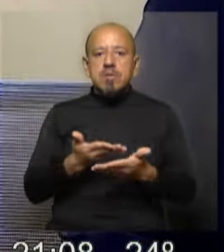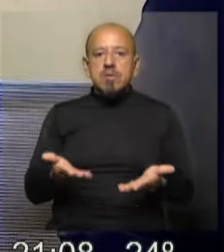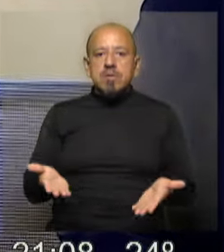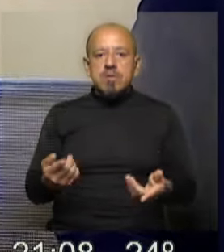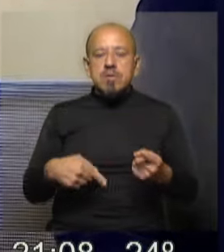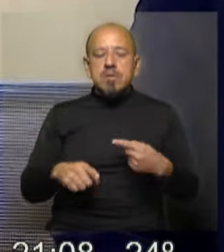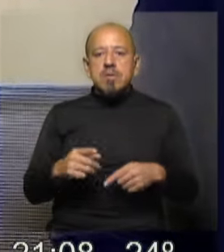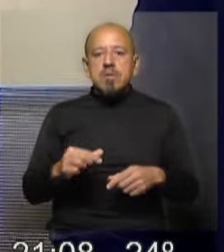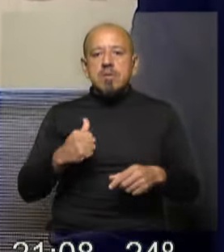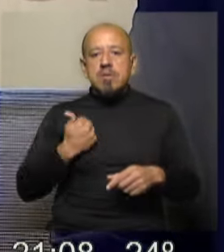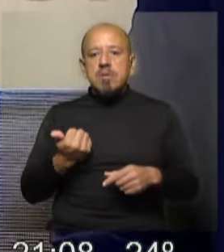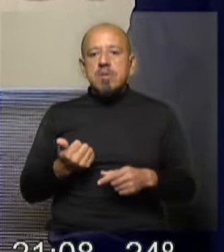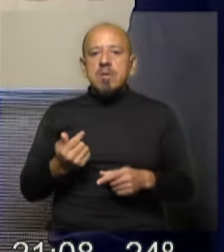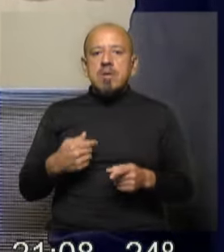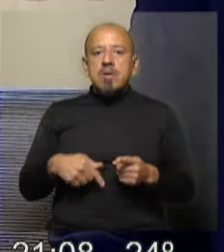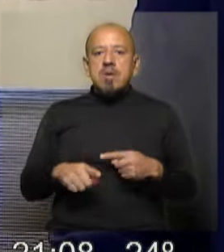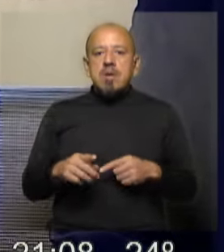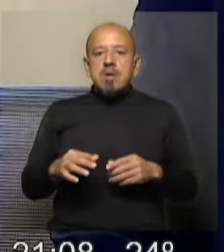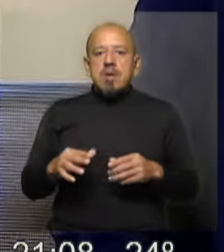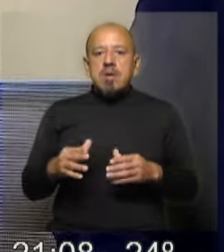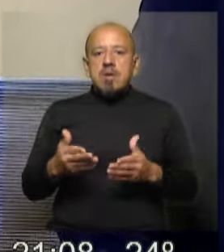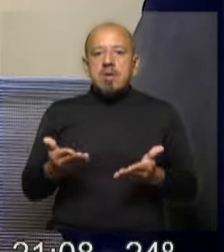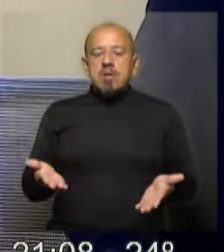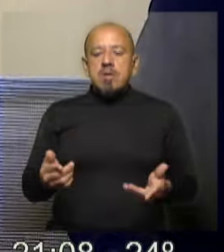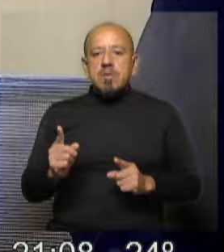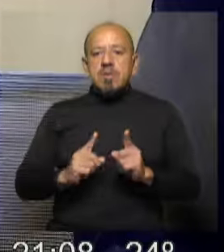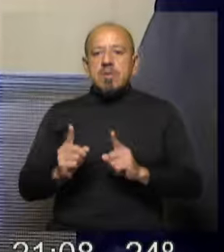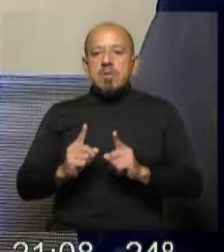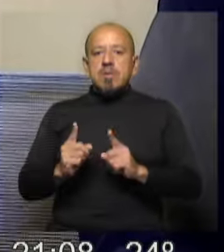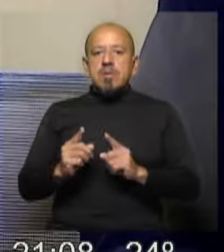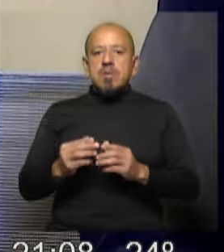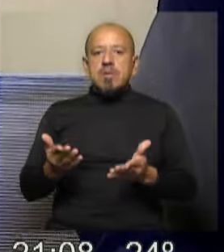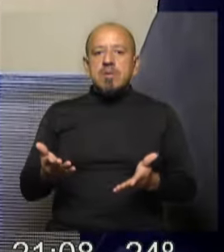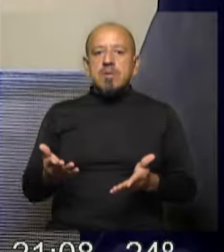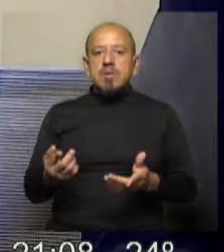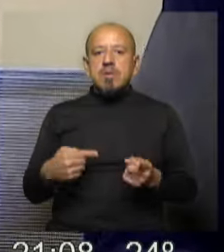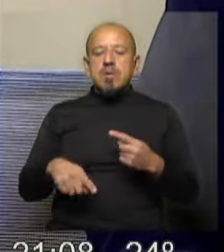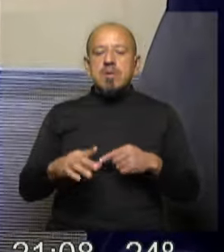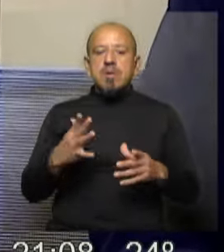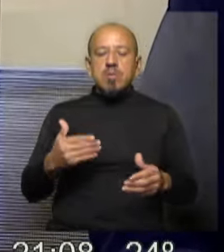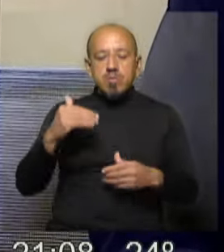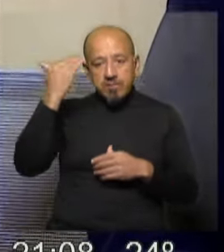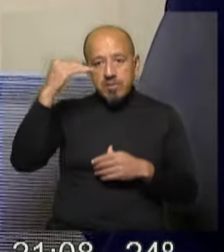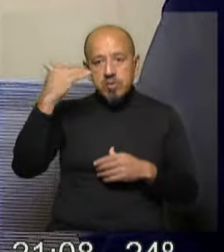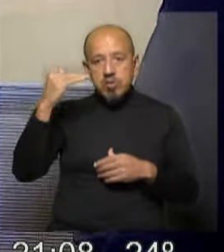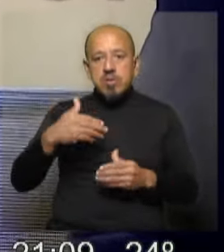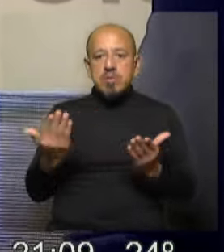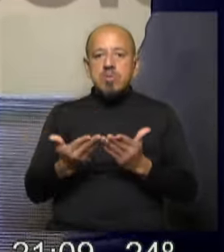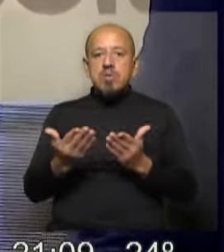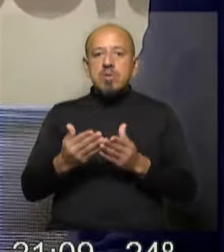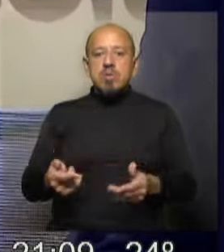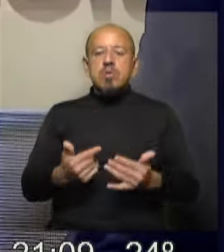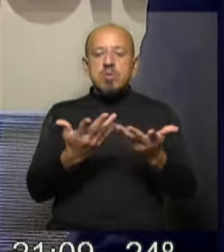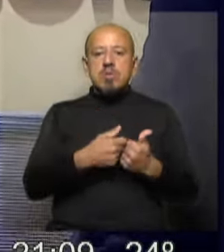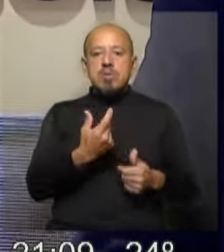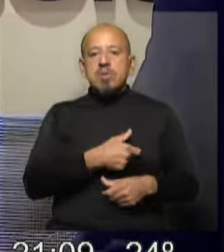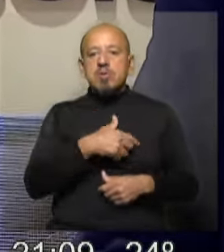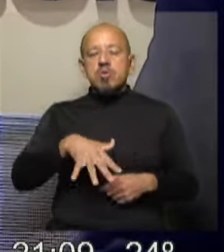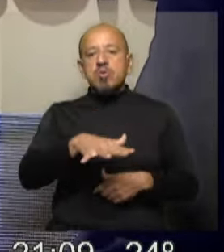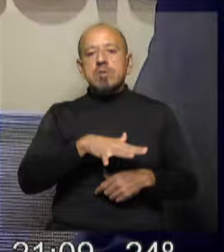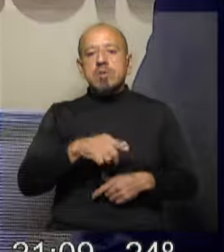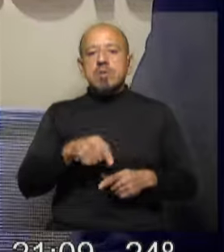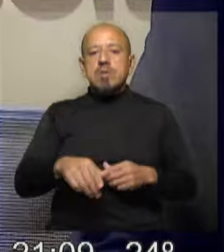poder disfrutar los universitarios, los docentes, los egresados y también organizaciones sociales. Está divino.